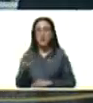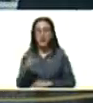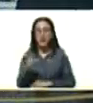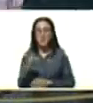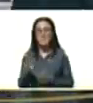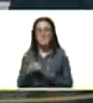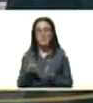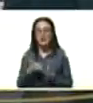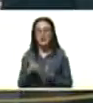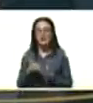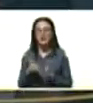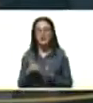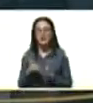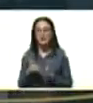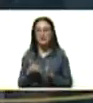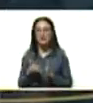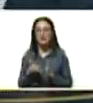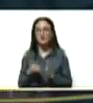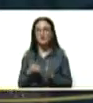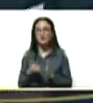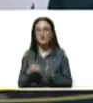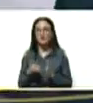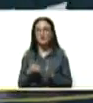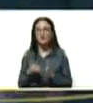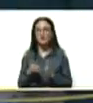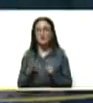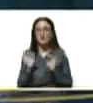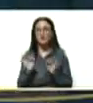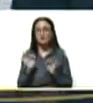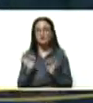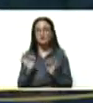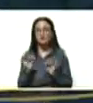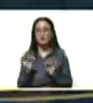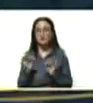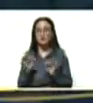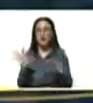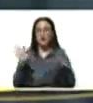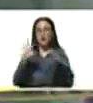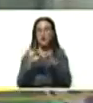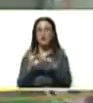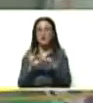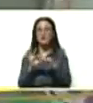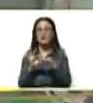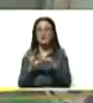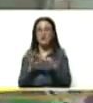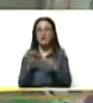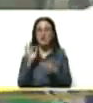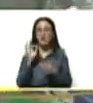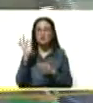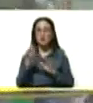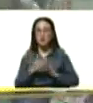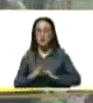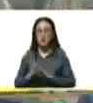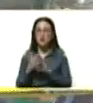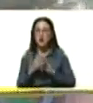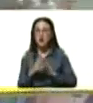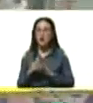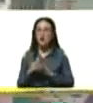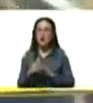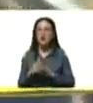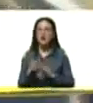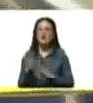el metro superficial, como se le dice, bueno, ahí mismo vamos a tener nosotros la alianza con el Consejo Comunal, con las jefaturas de